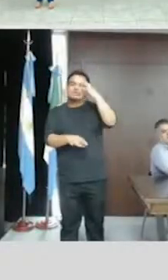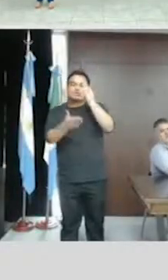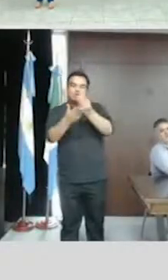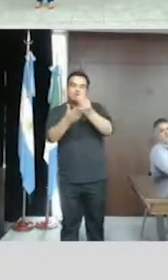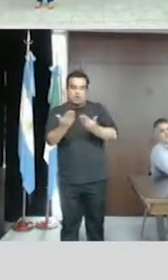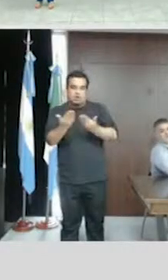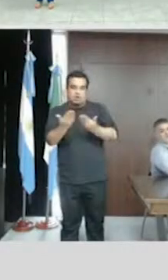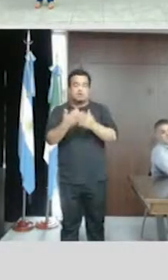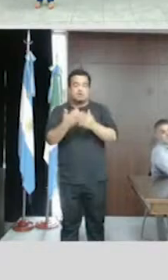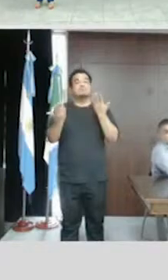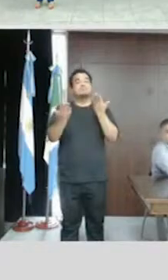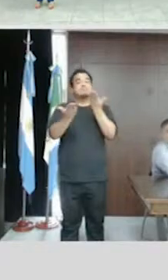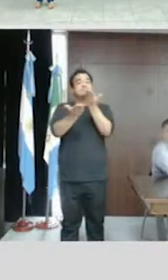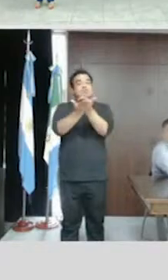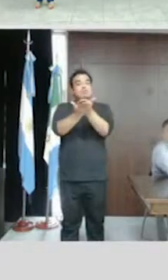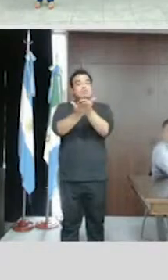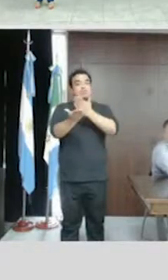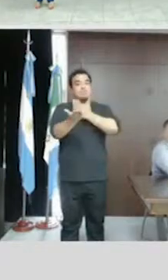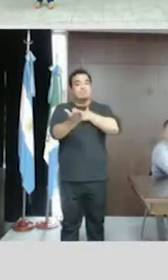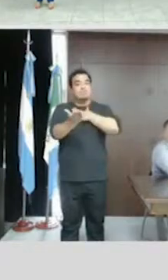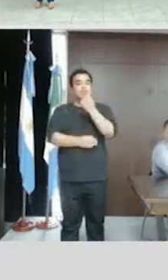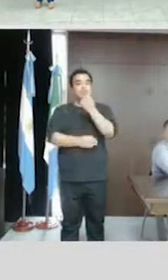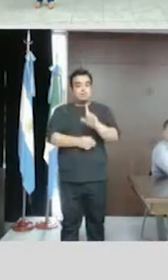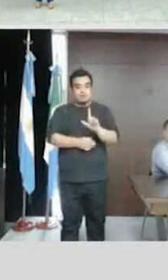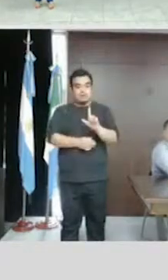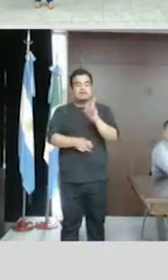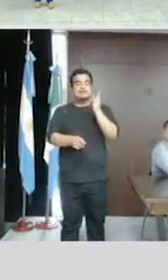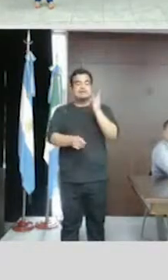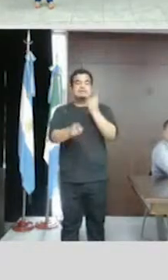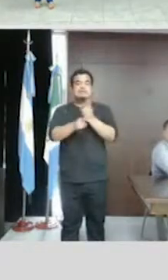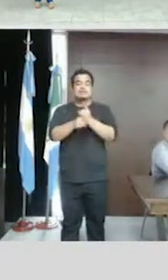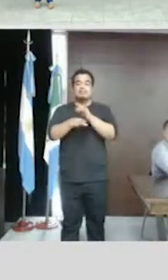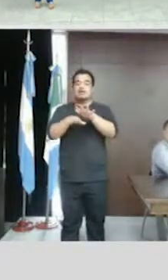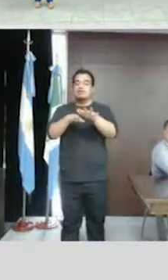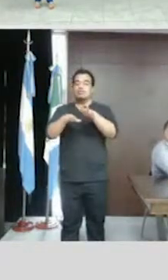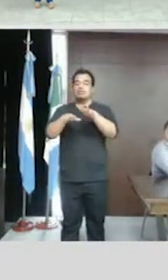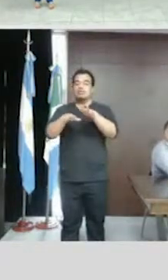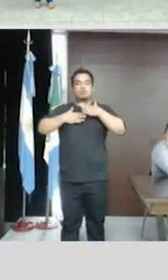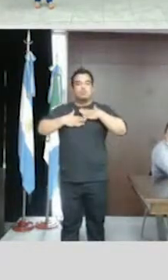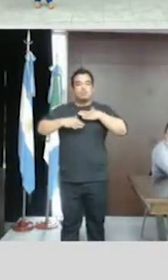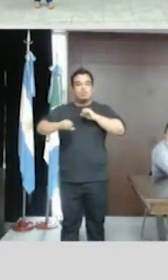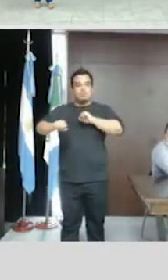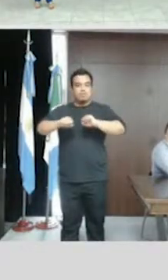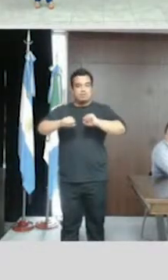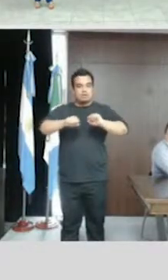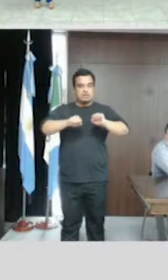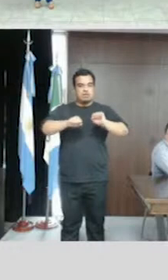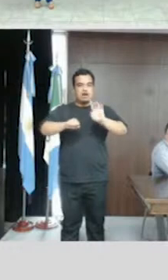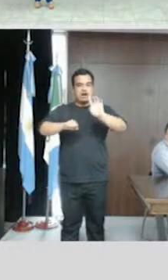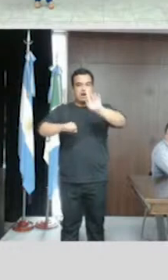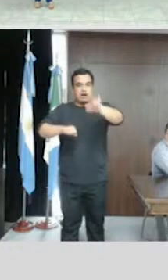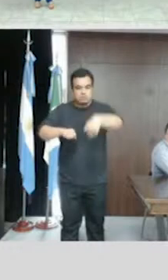que tiene que tener una intencionalidad el movimiento y un para qué hacerlo, que no es cuestión de que lo ponemos a hacer porque